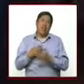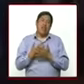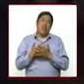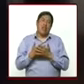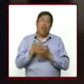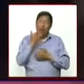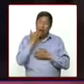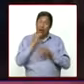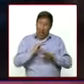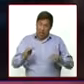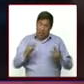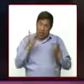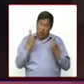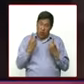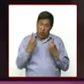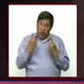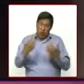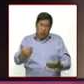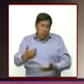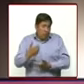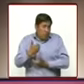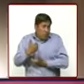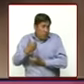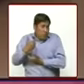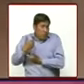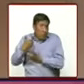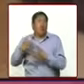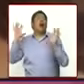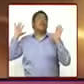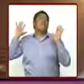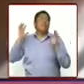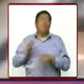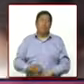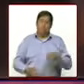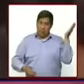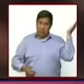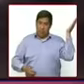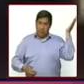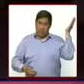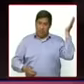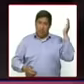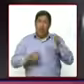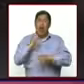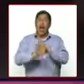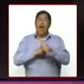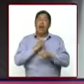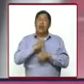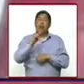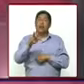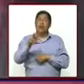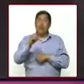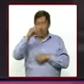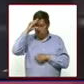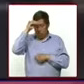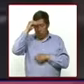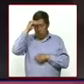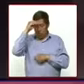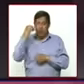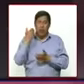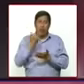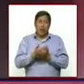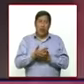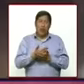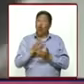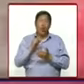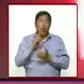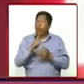de edad ya fueron recuperadas. Este es el momento en que este sujeto de 30 años estaba llegando a